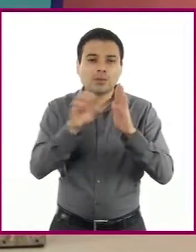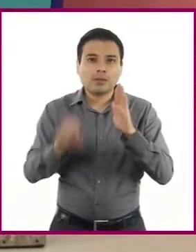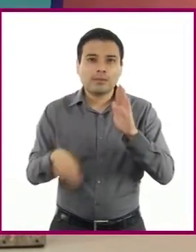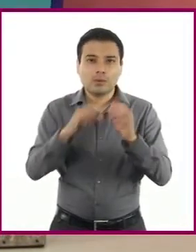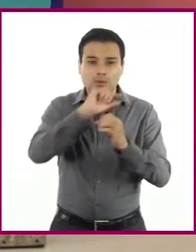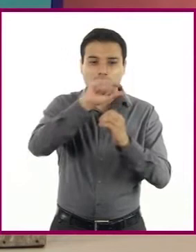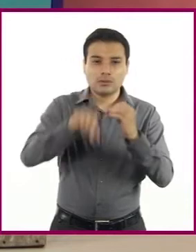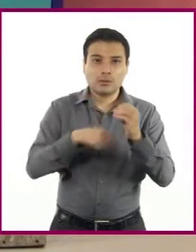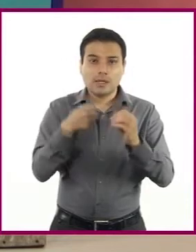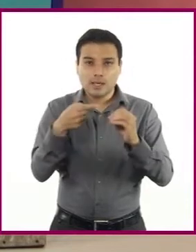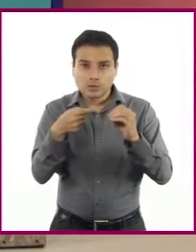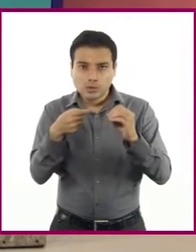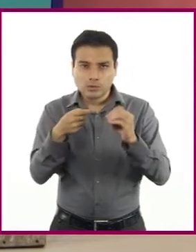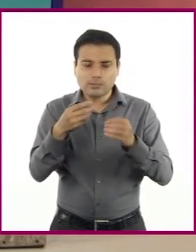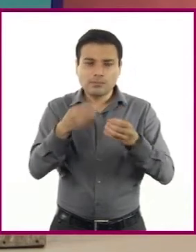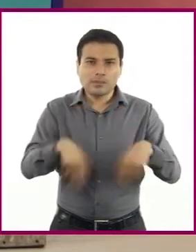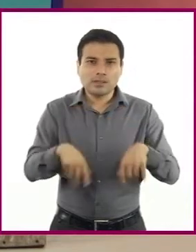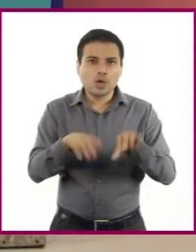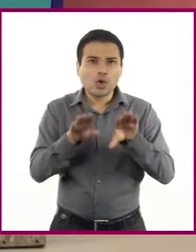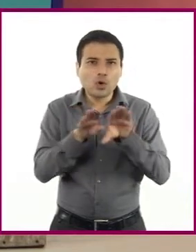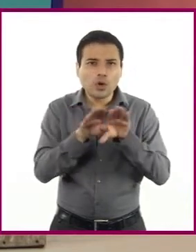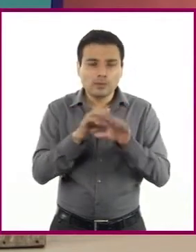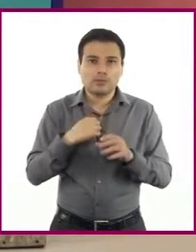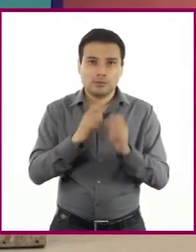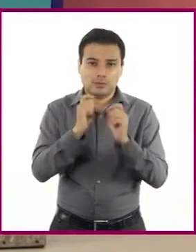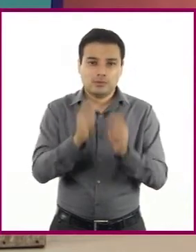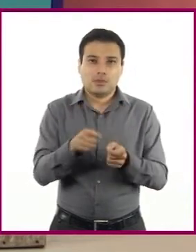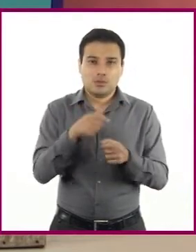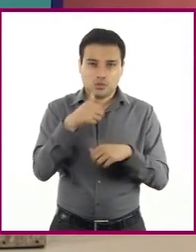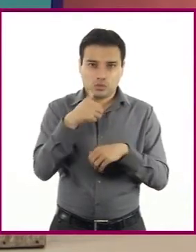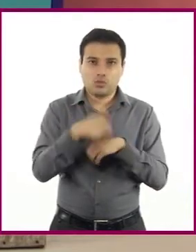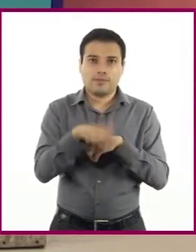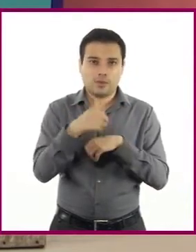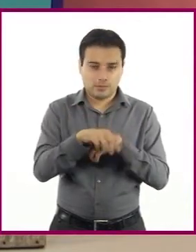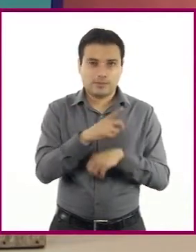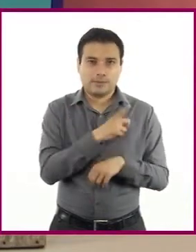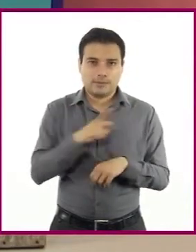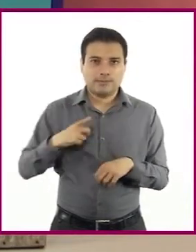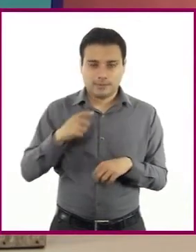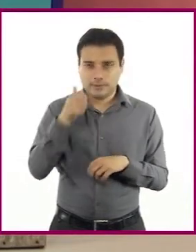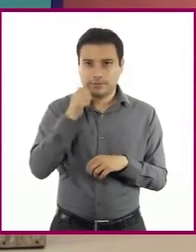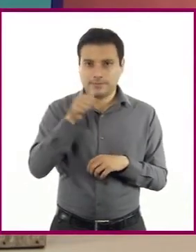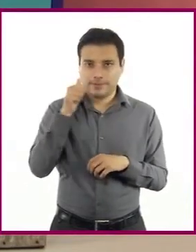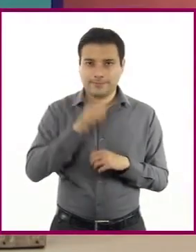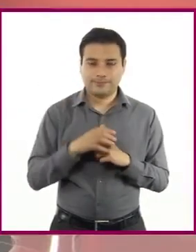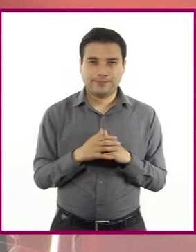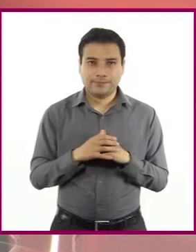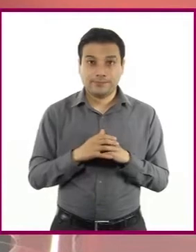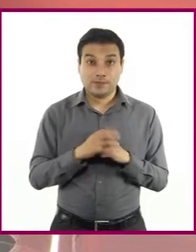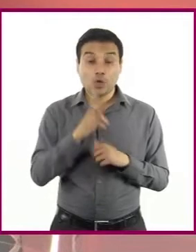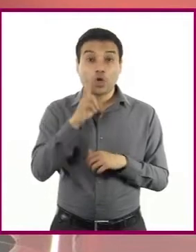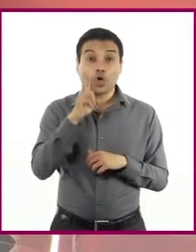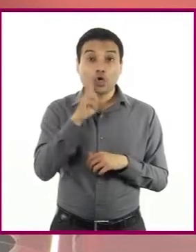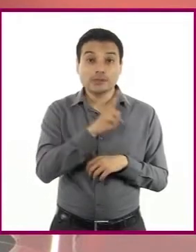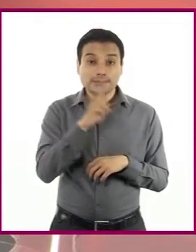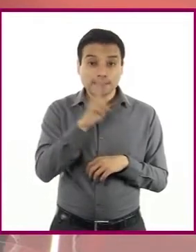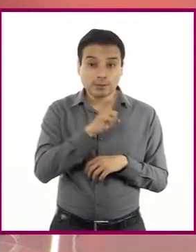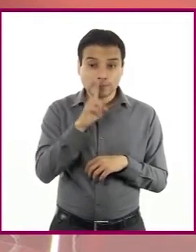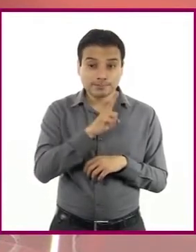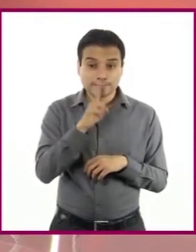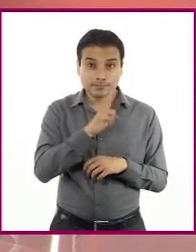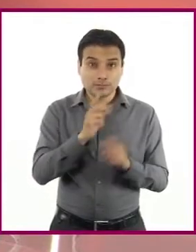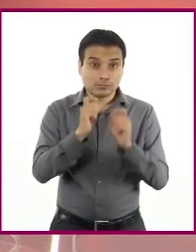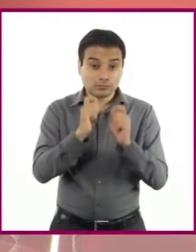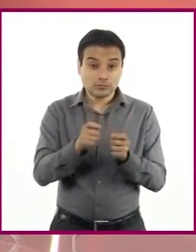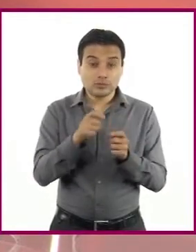los gana, debemos asignar el número de oxidación a cada elemento. Al oxígeno, en sus compuestos, se